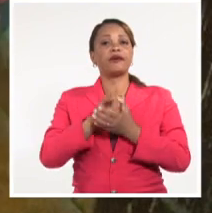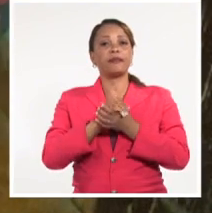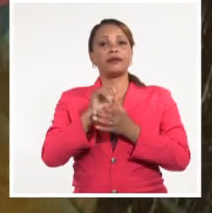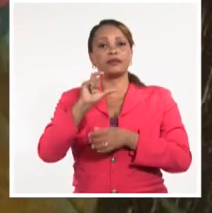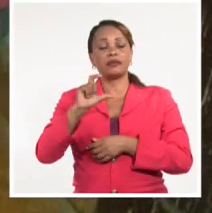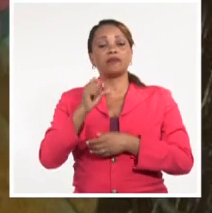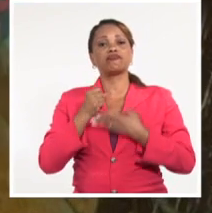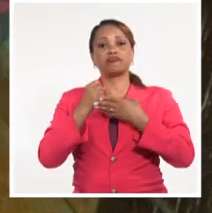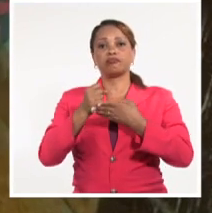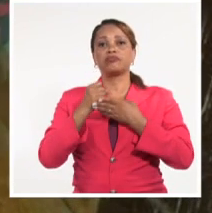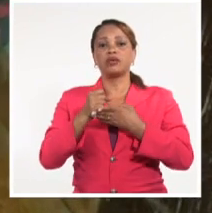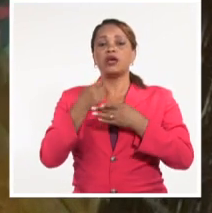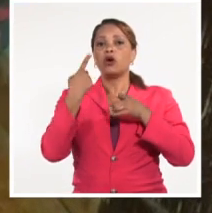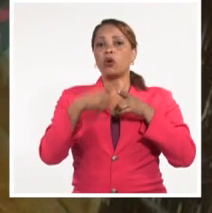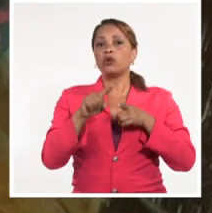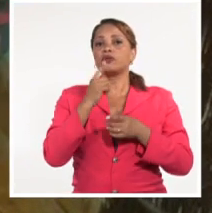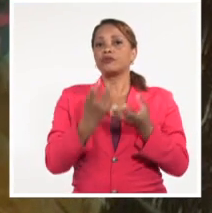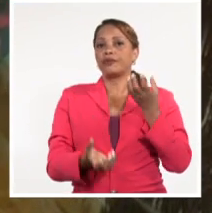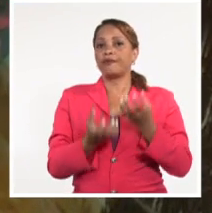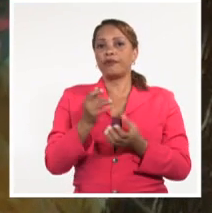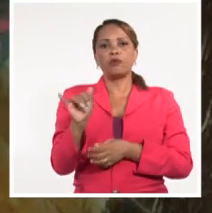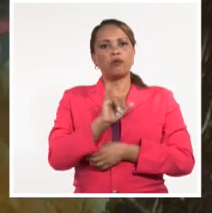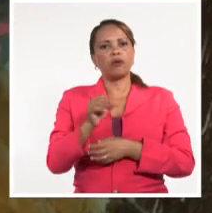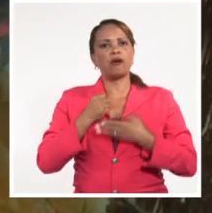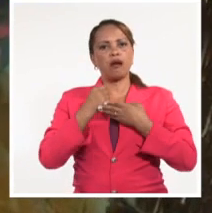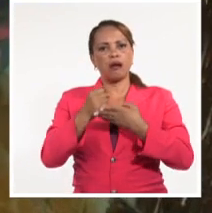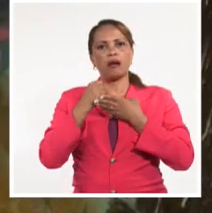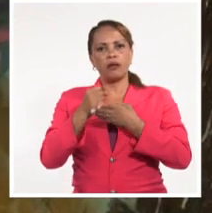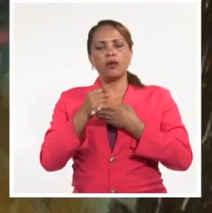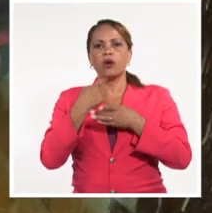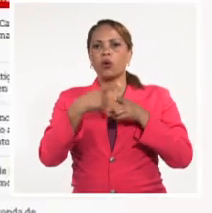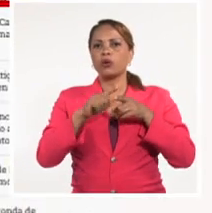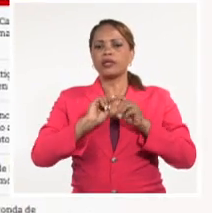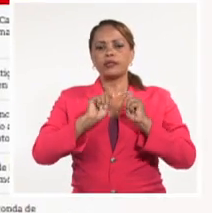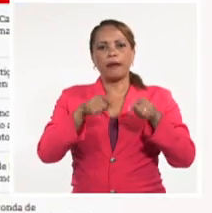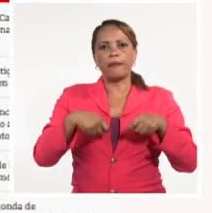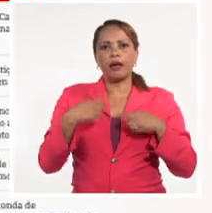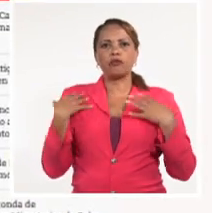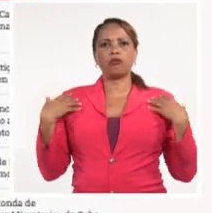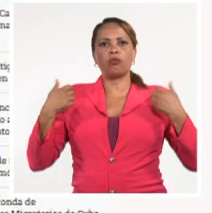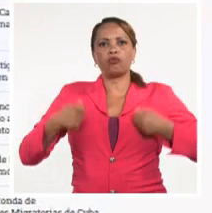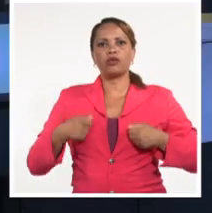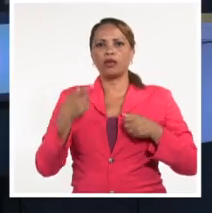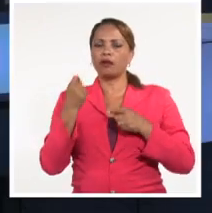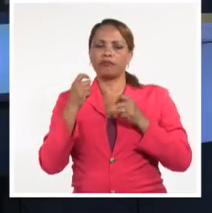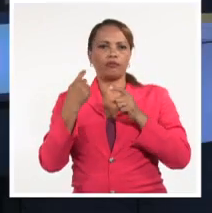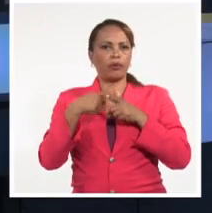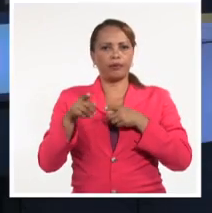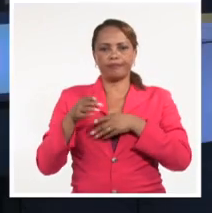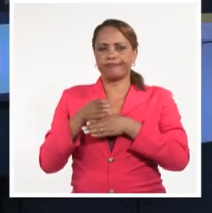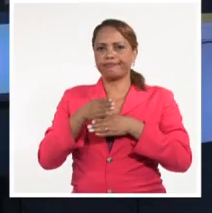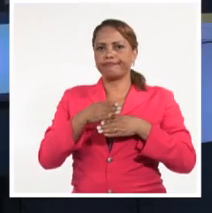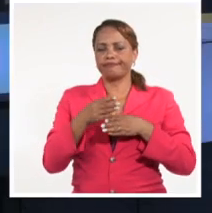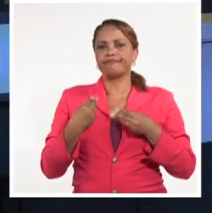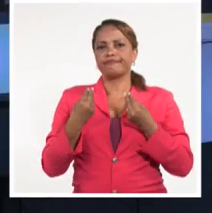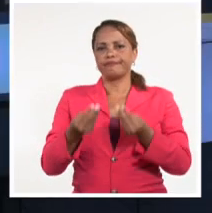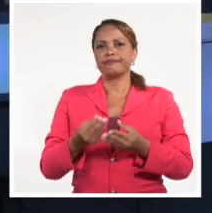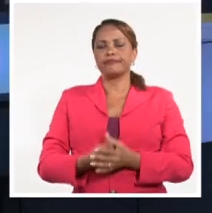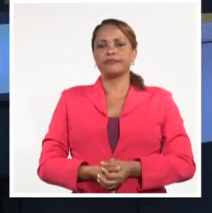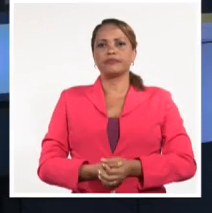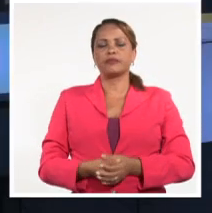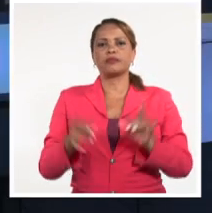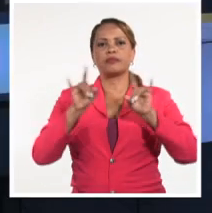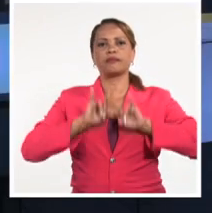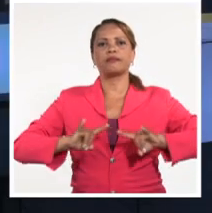de los cienfuegueros, quienes contribuyeron con productos como zapatos, mochilas y juguetes. La Universidad